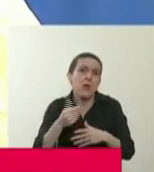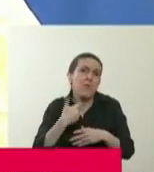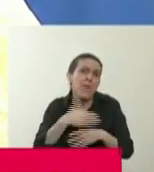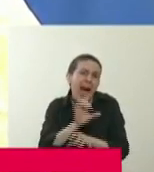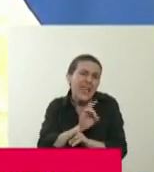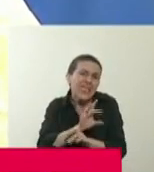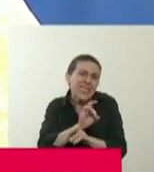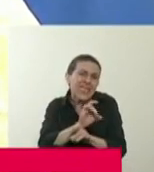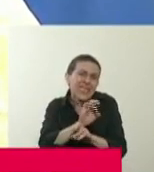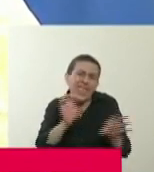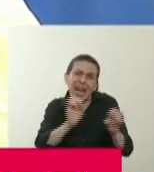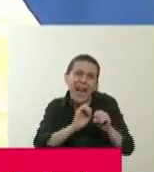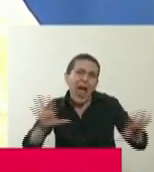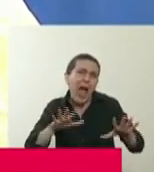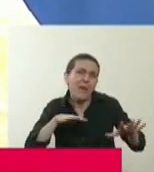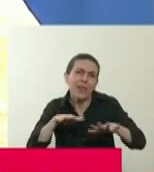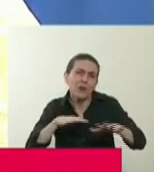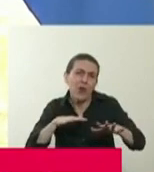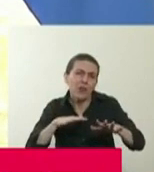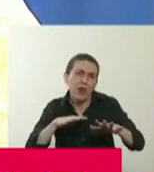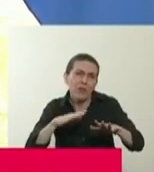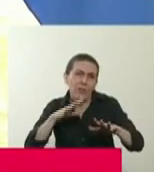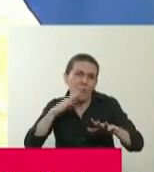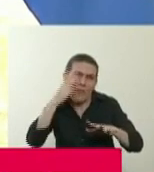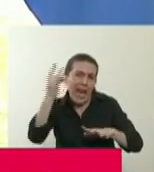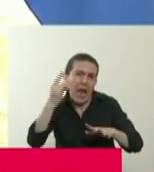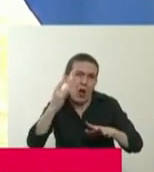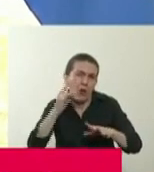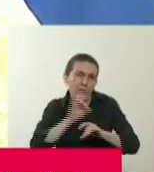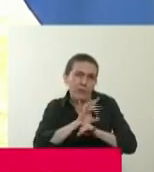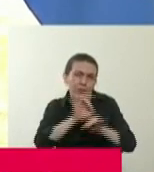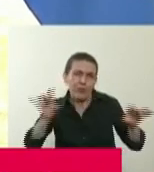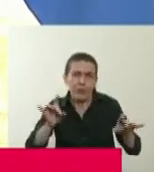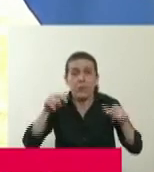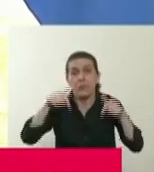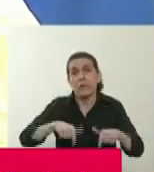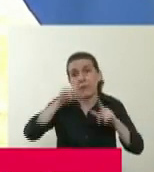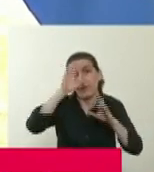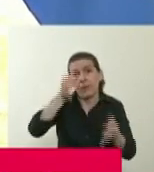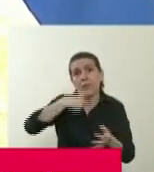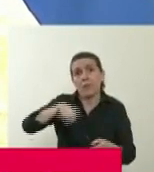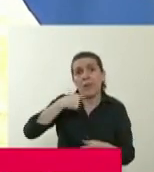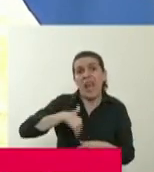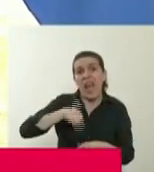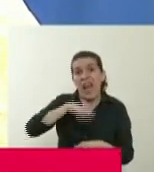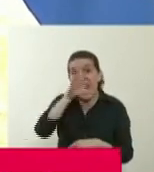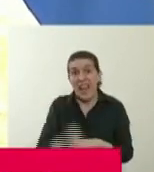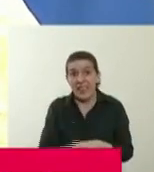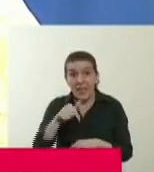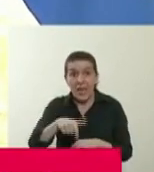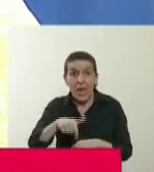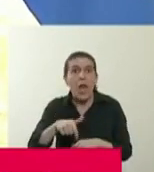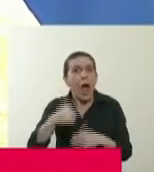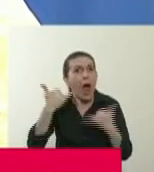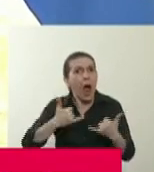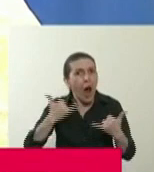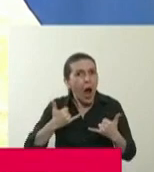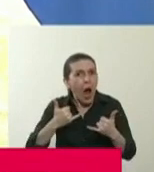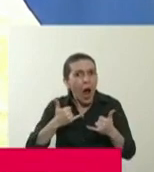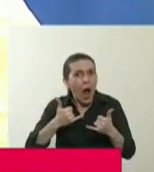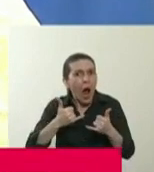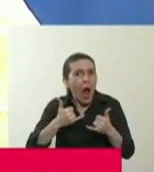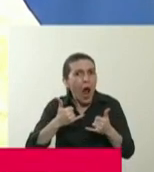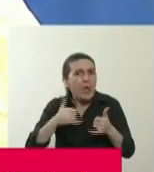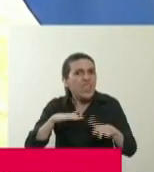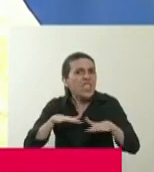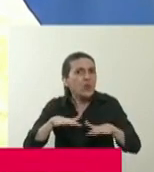virus. Y sabemos que en nuestro país, en nuestra querida Argentina, estamos atravesando un